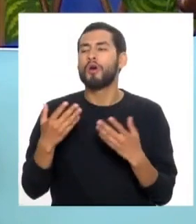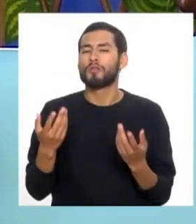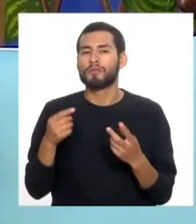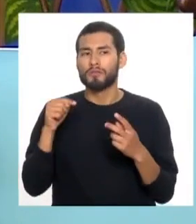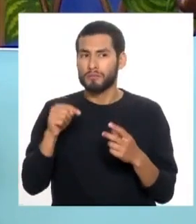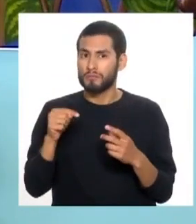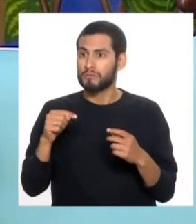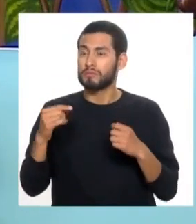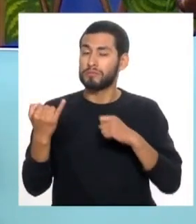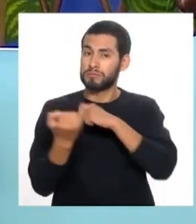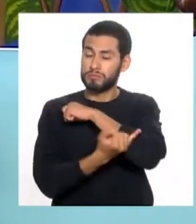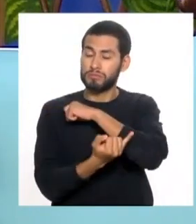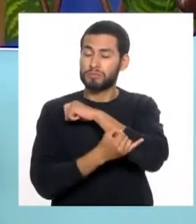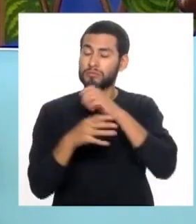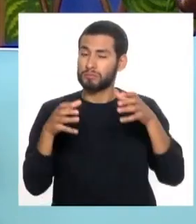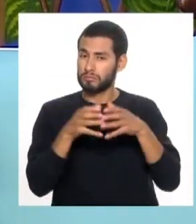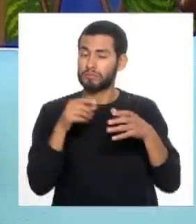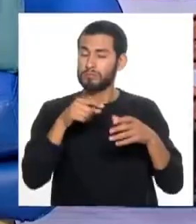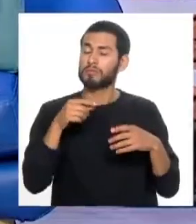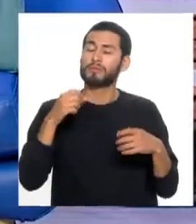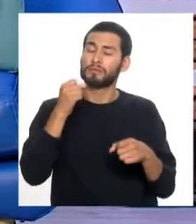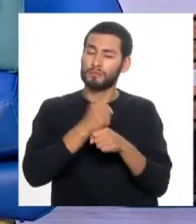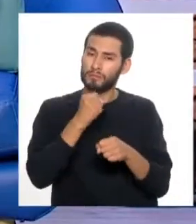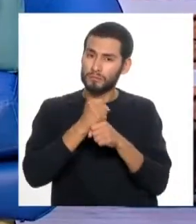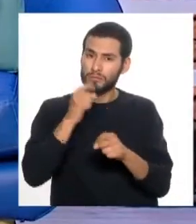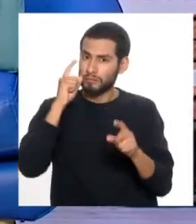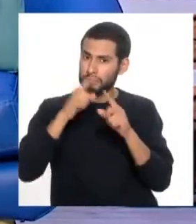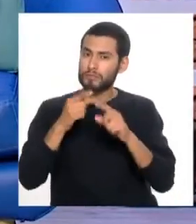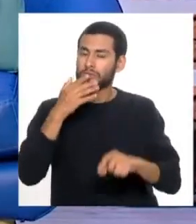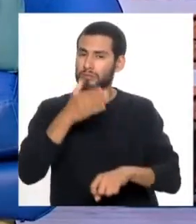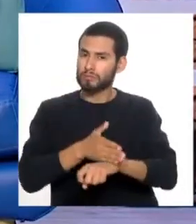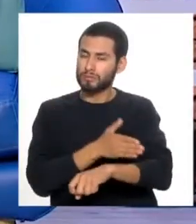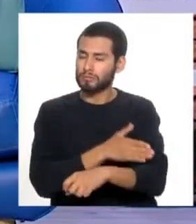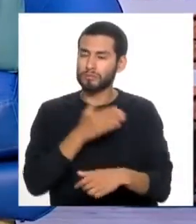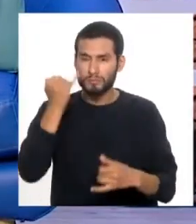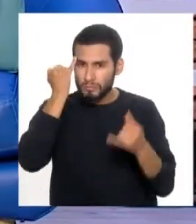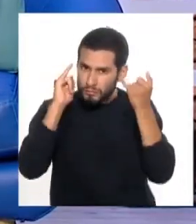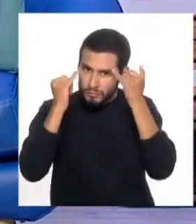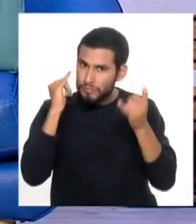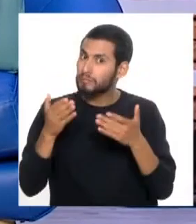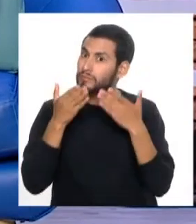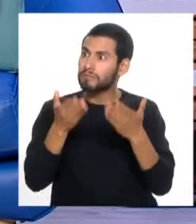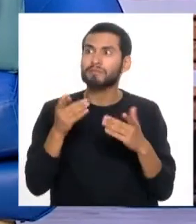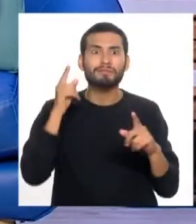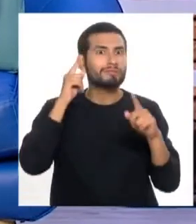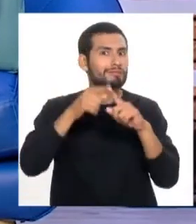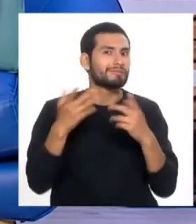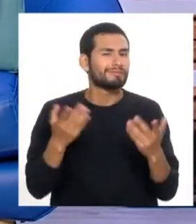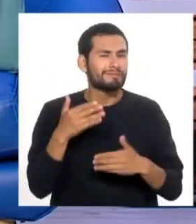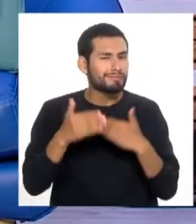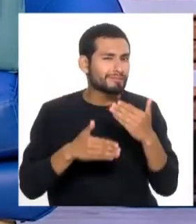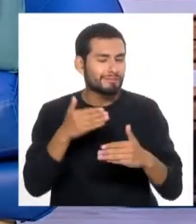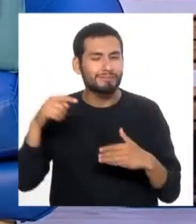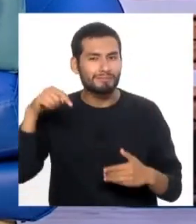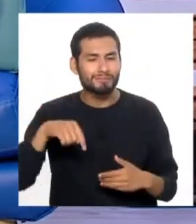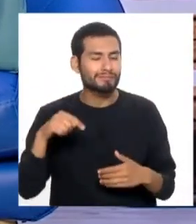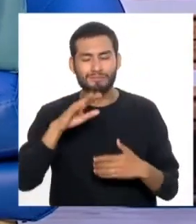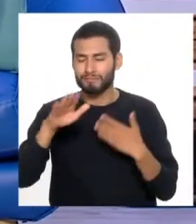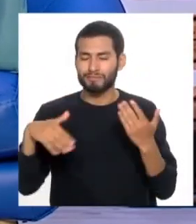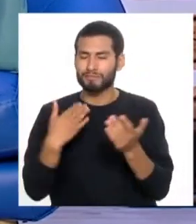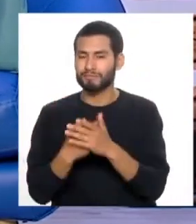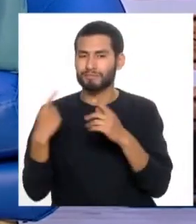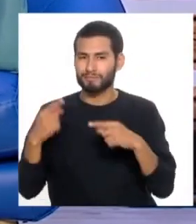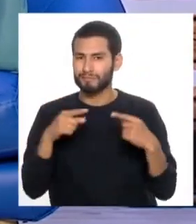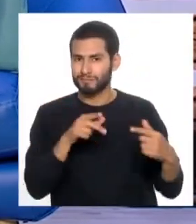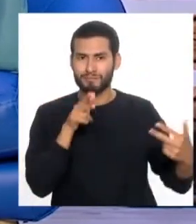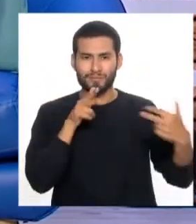ya institución que hace 13 años trabaja por mejorar y dar ideas de hacia dónde debemos de ir con todo lo que pasa